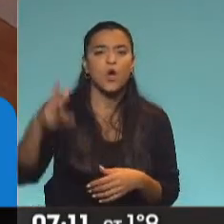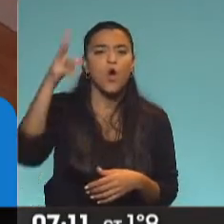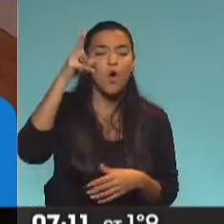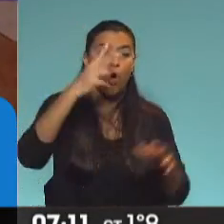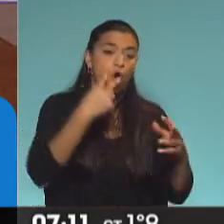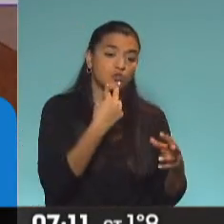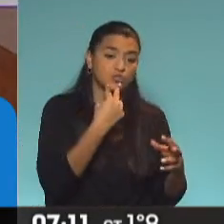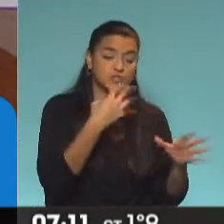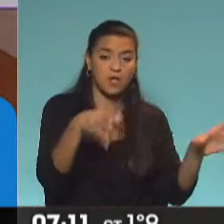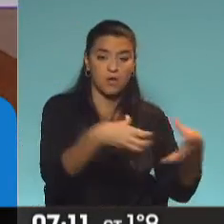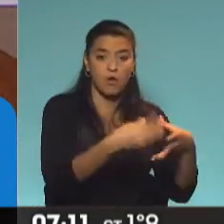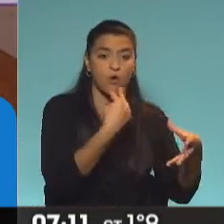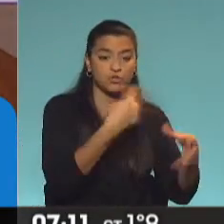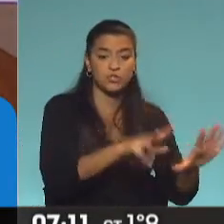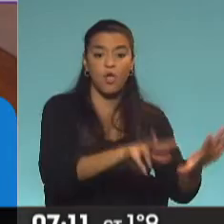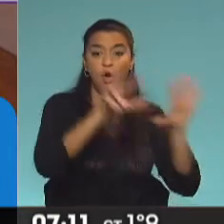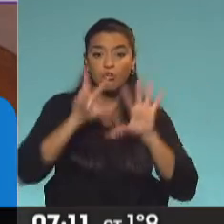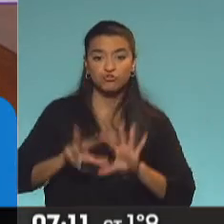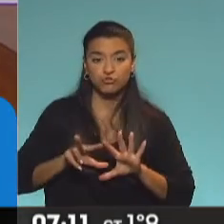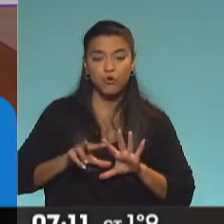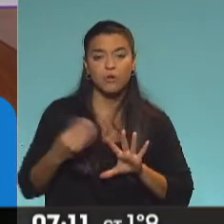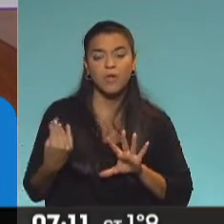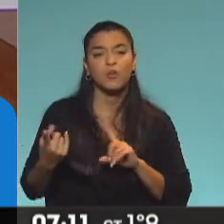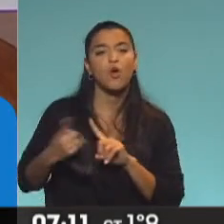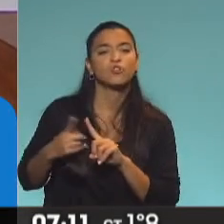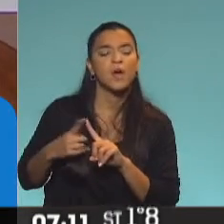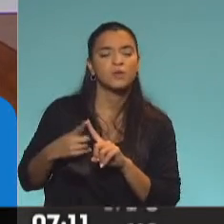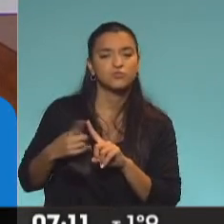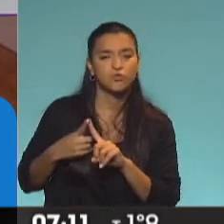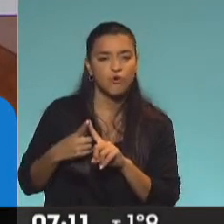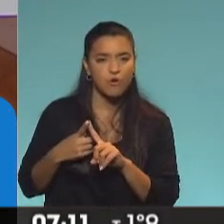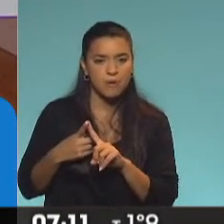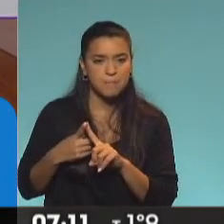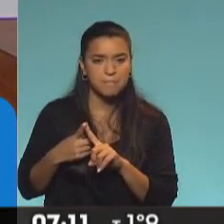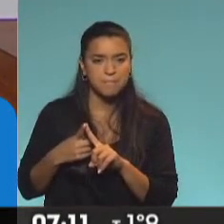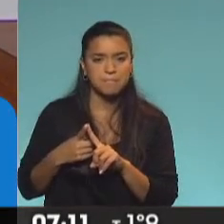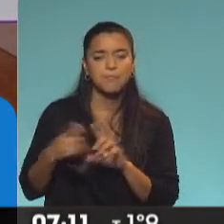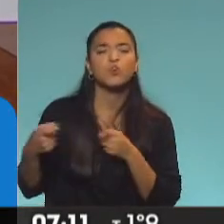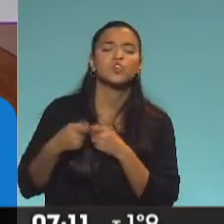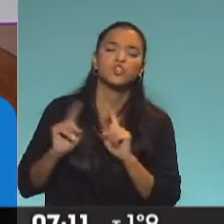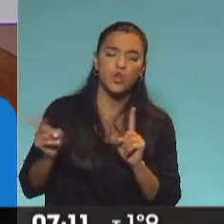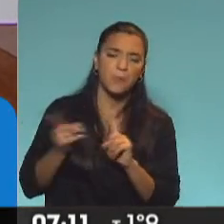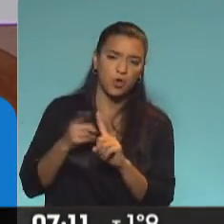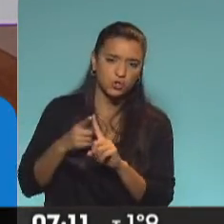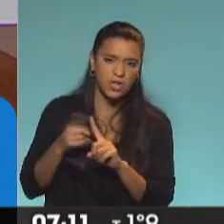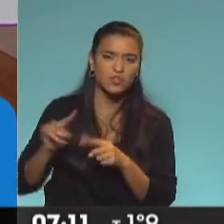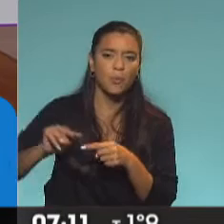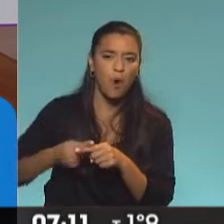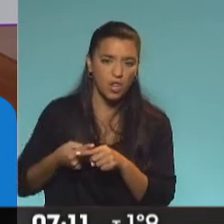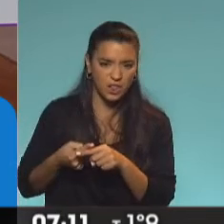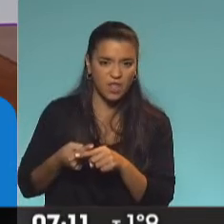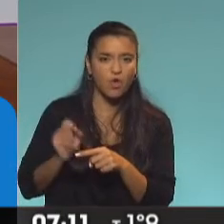los 11 miembros de este consejo asesor son cercanos, o son, no habla de aliados, sino de cercanía